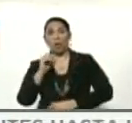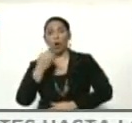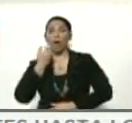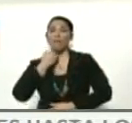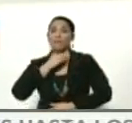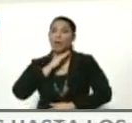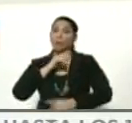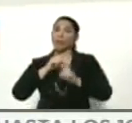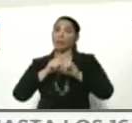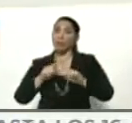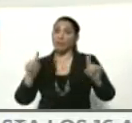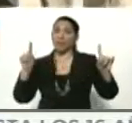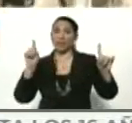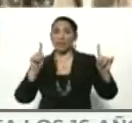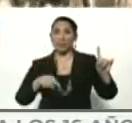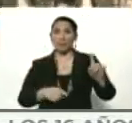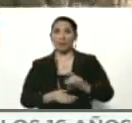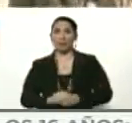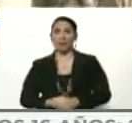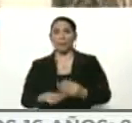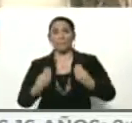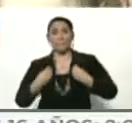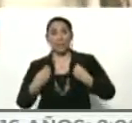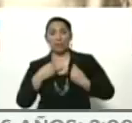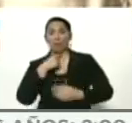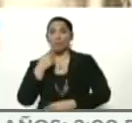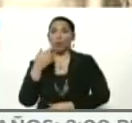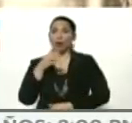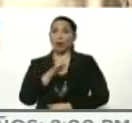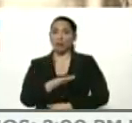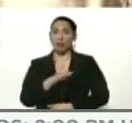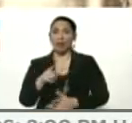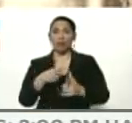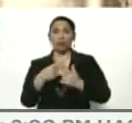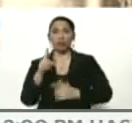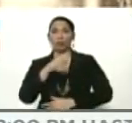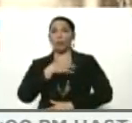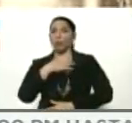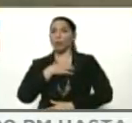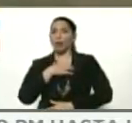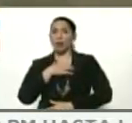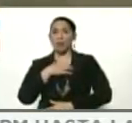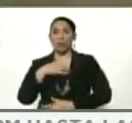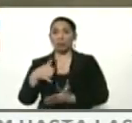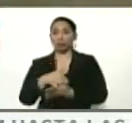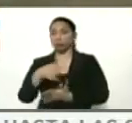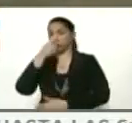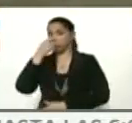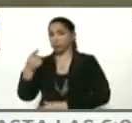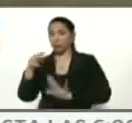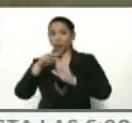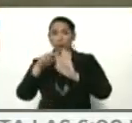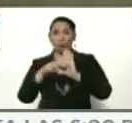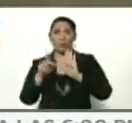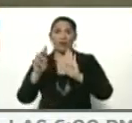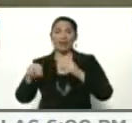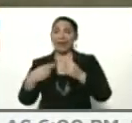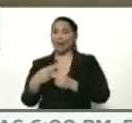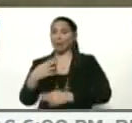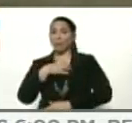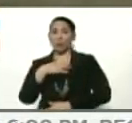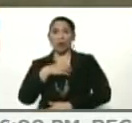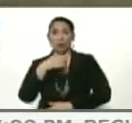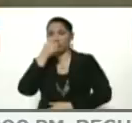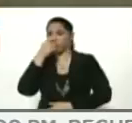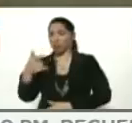la diferencia incluso a veces entre la vida y la muerte. Así que no podemos relajar estas normas. Nadie puede relajar estas